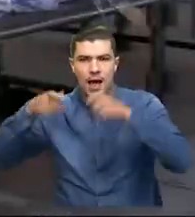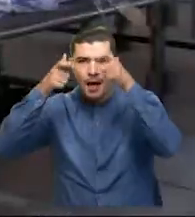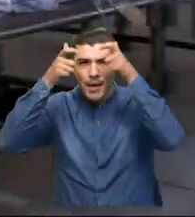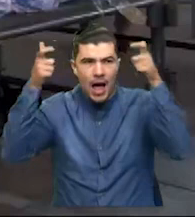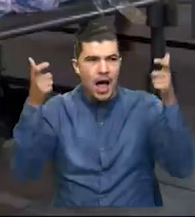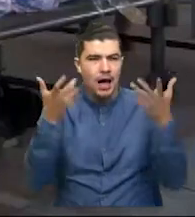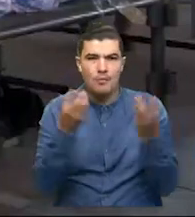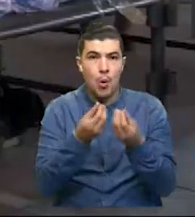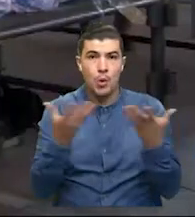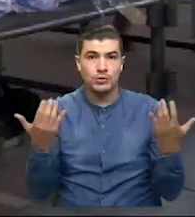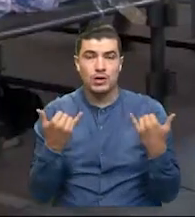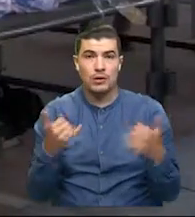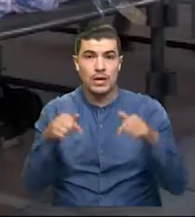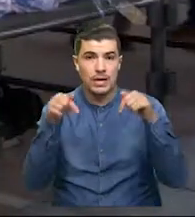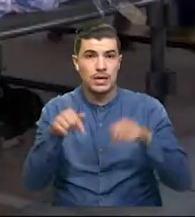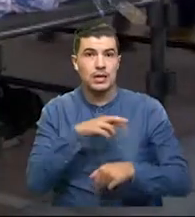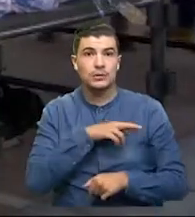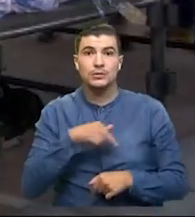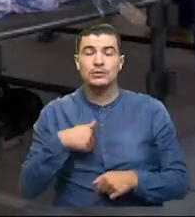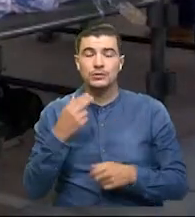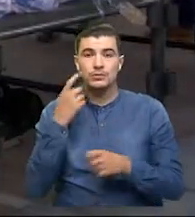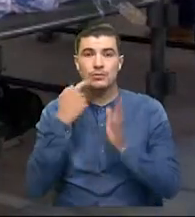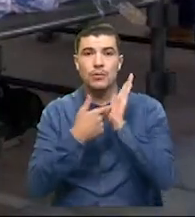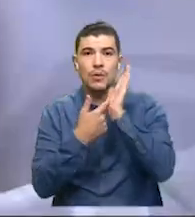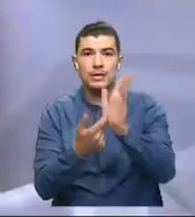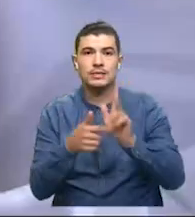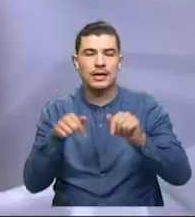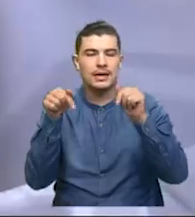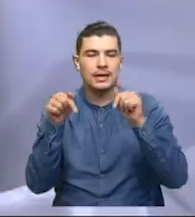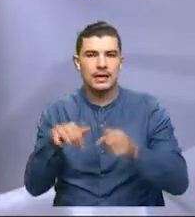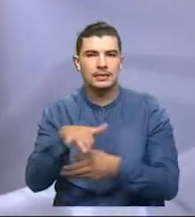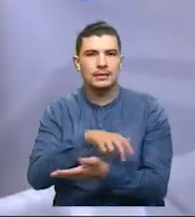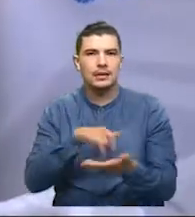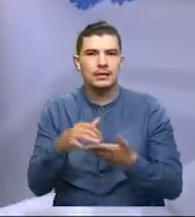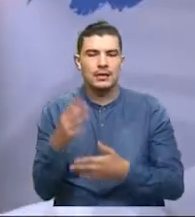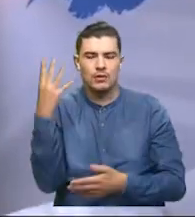del señor gobernador, estamos mostrándole a Santander lo lindo que es Cimitarra.